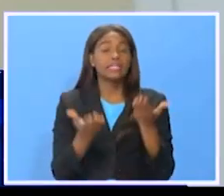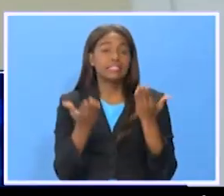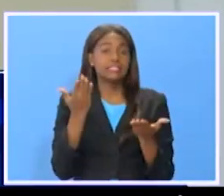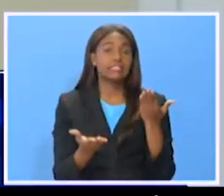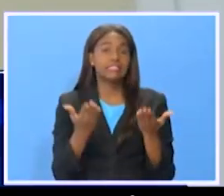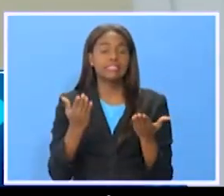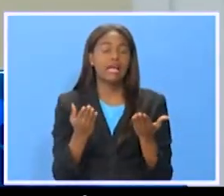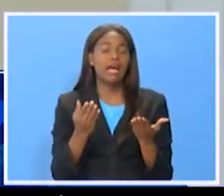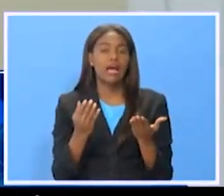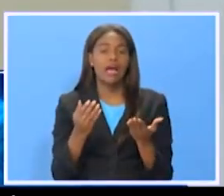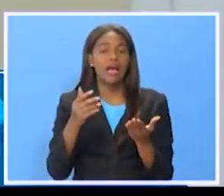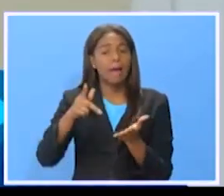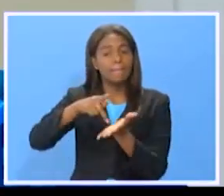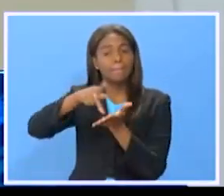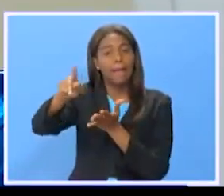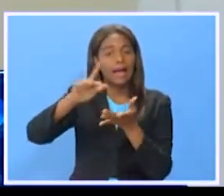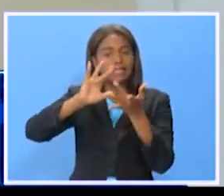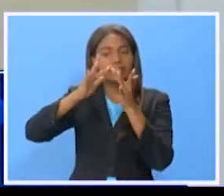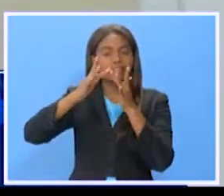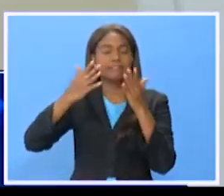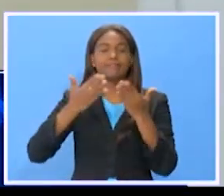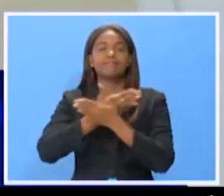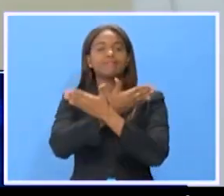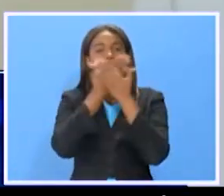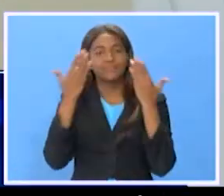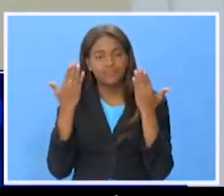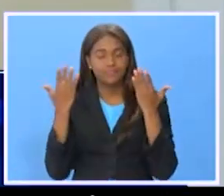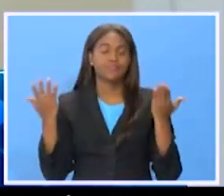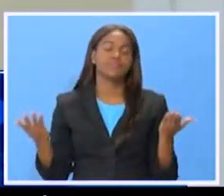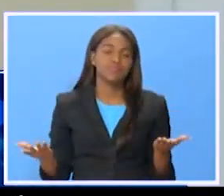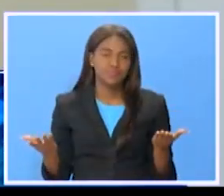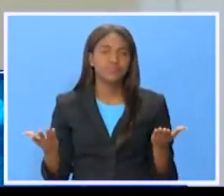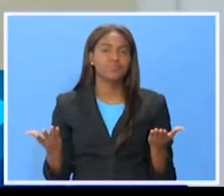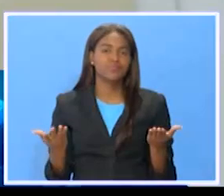no tenían con qué pagar la internet y bueno,